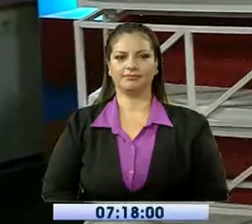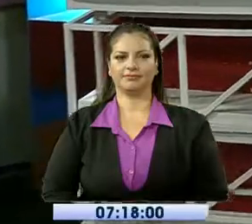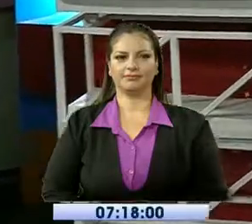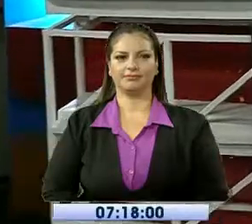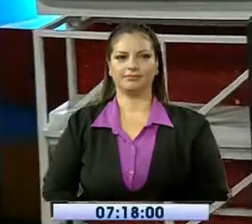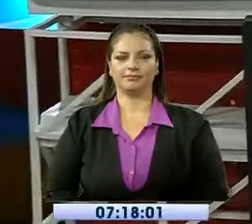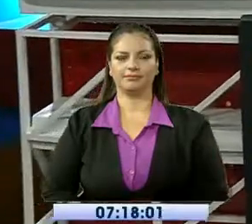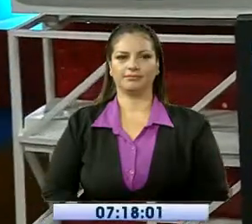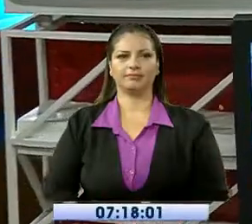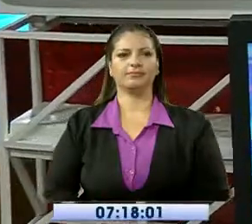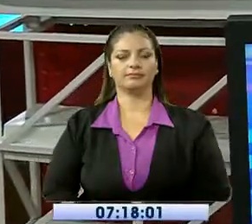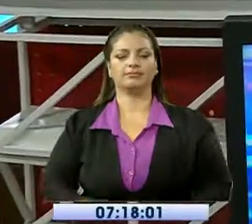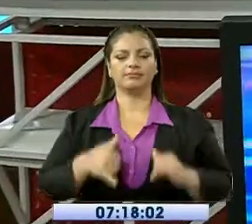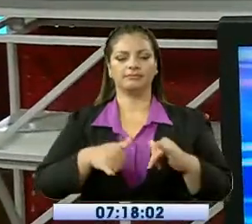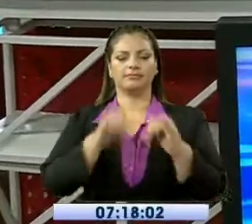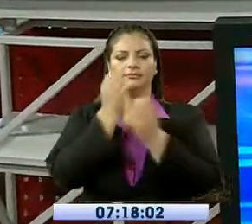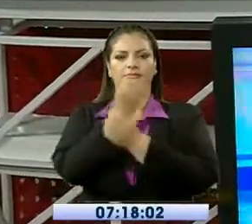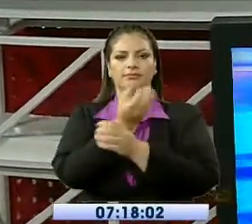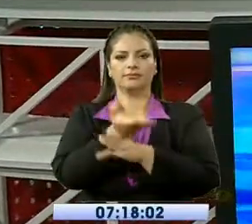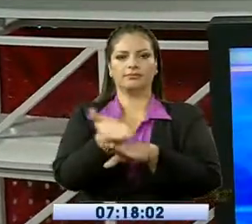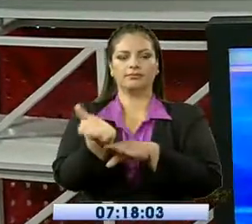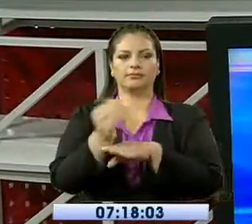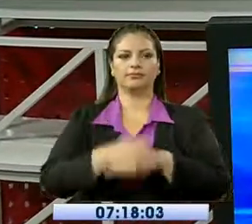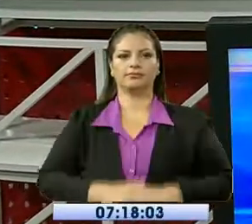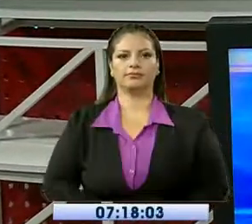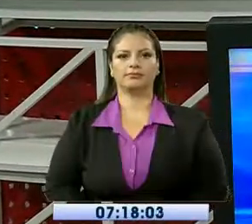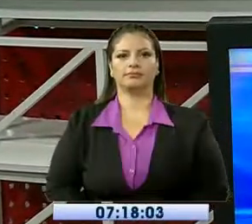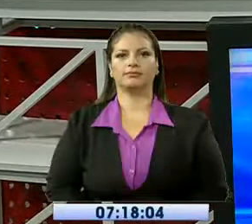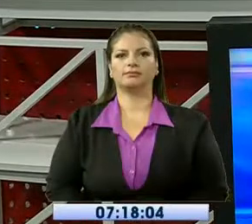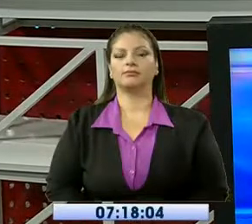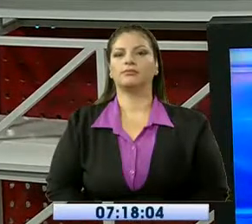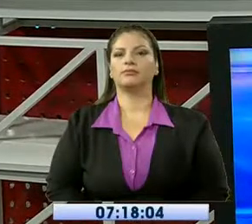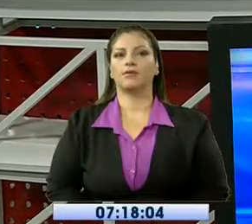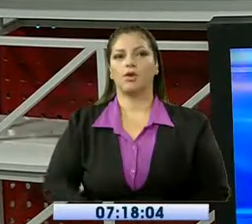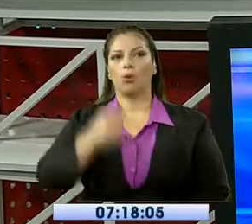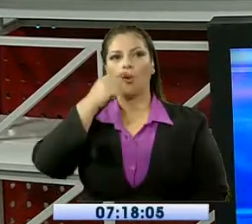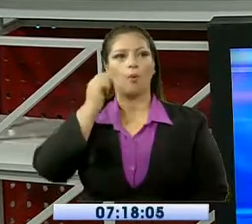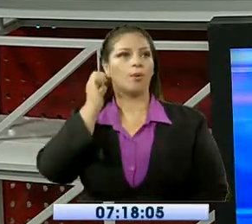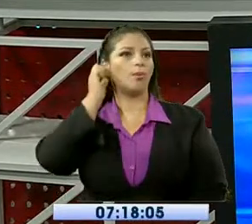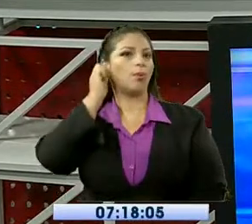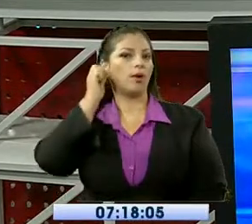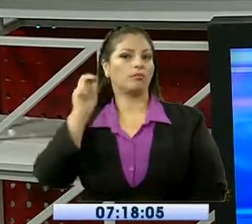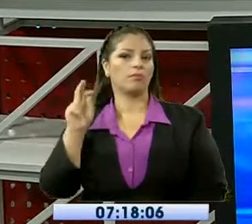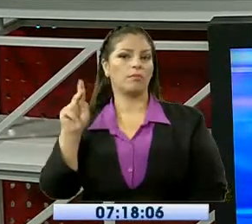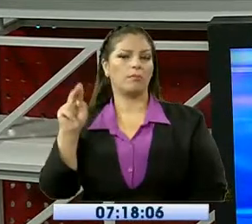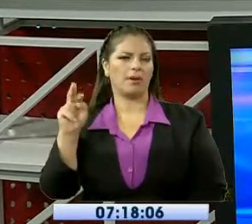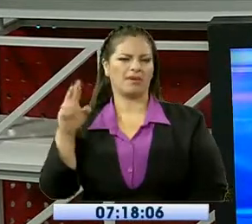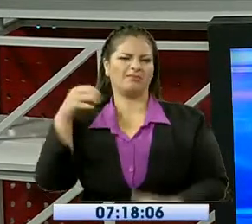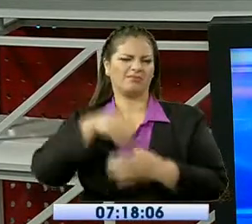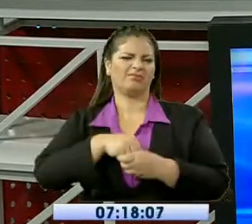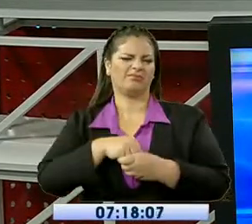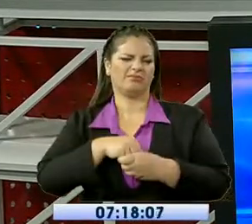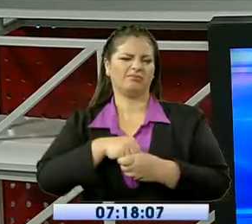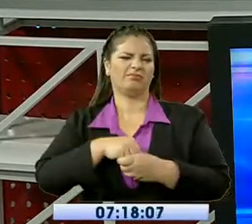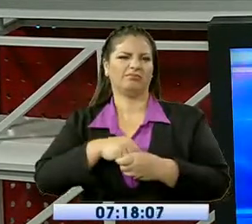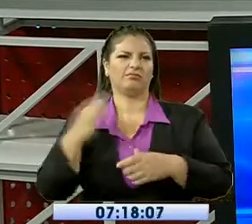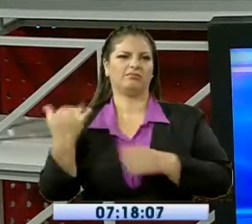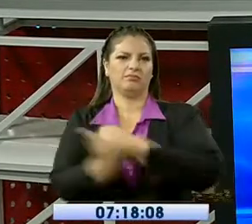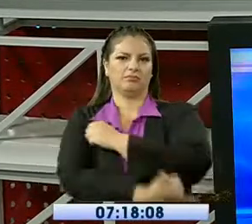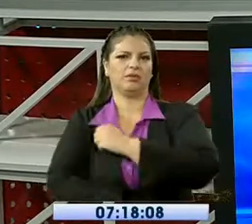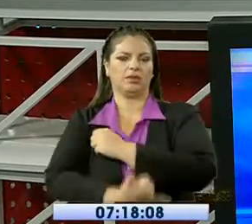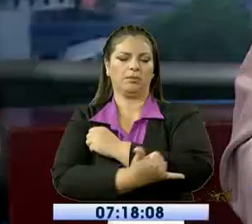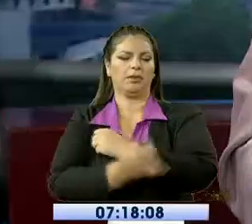Ya estamos de regreso para continuar con la información. Una pareja de extranjeros fue asaltada por dos sujetos que se movilizaban